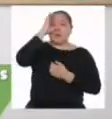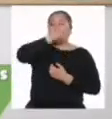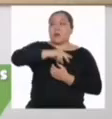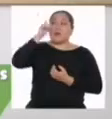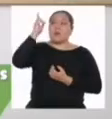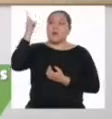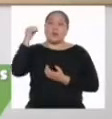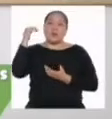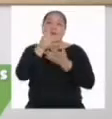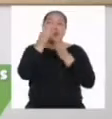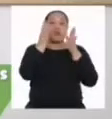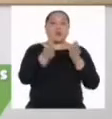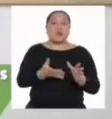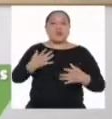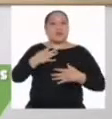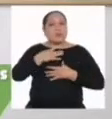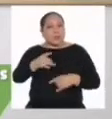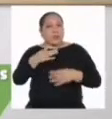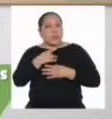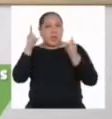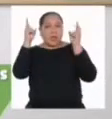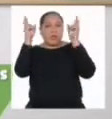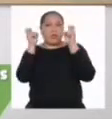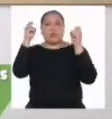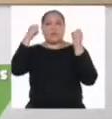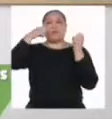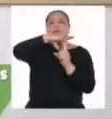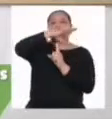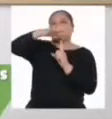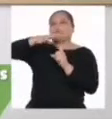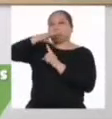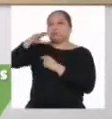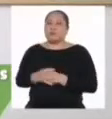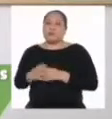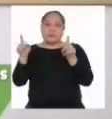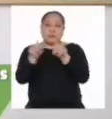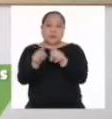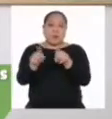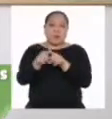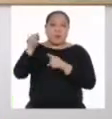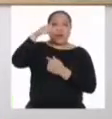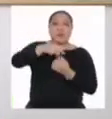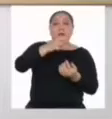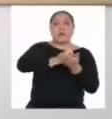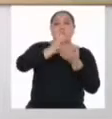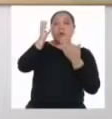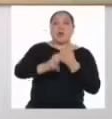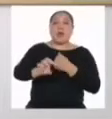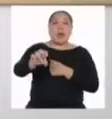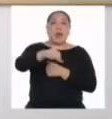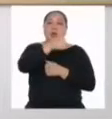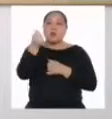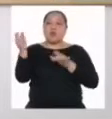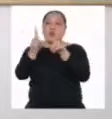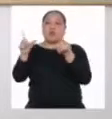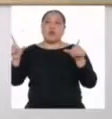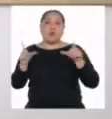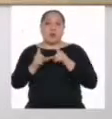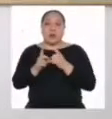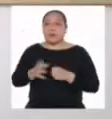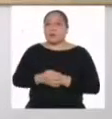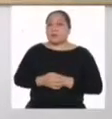docentes y estudiantes se interesen en temas ambientales. Además de este programa, hay otros